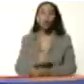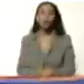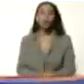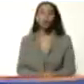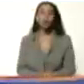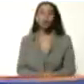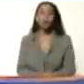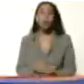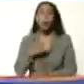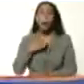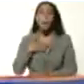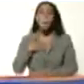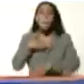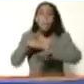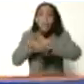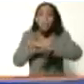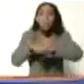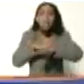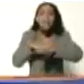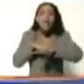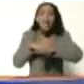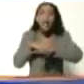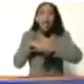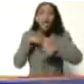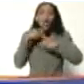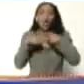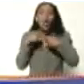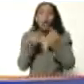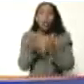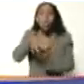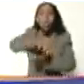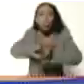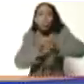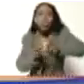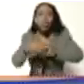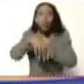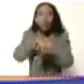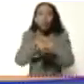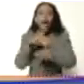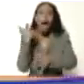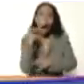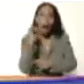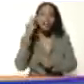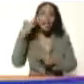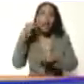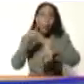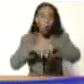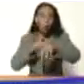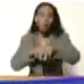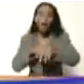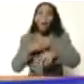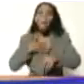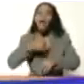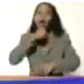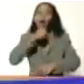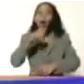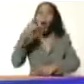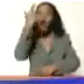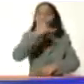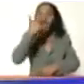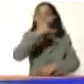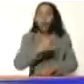mi piel morena mi piel mestiza tengo de negro mis abuelos africanos